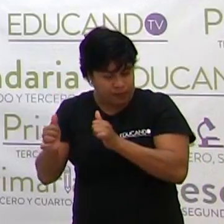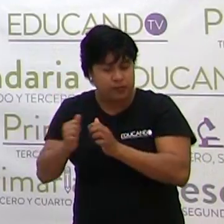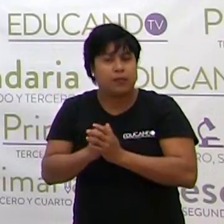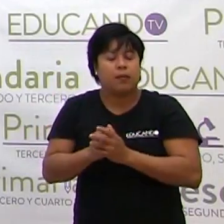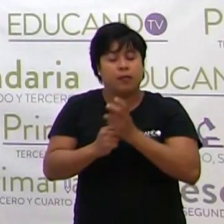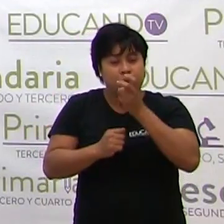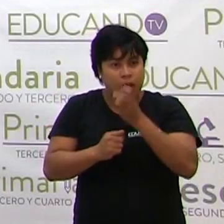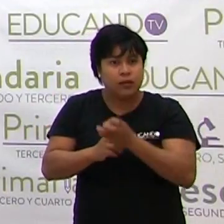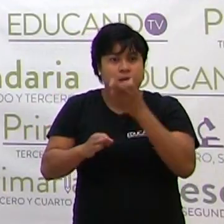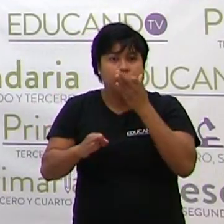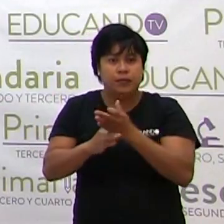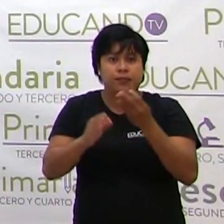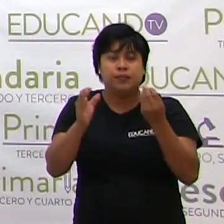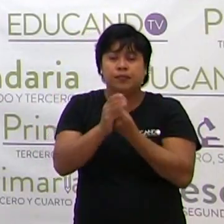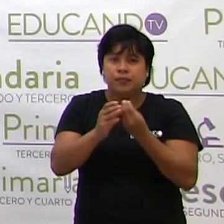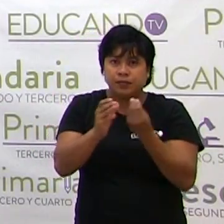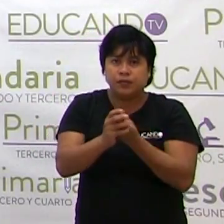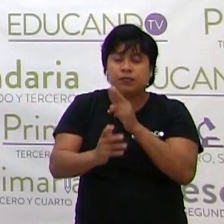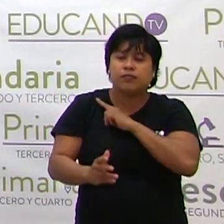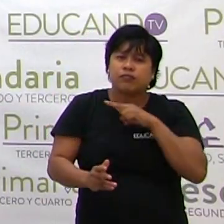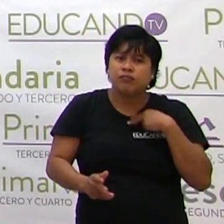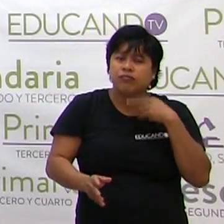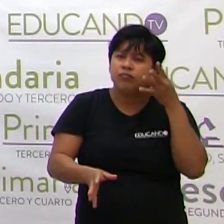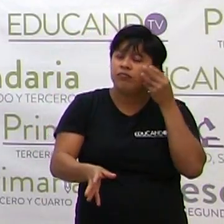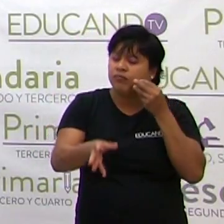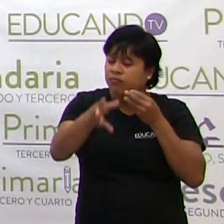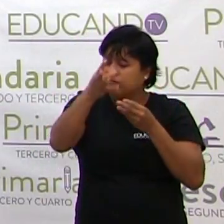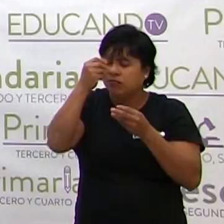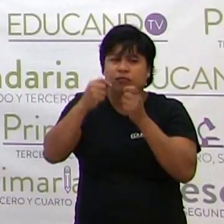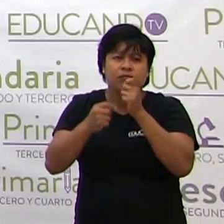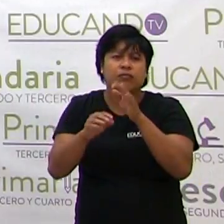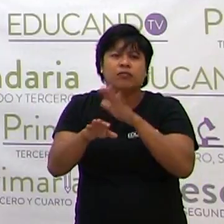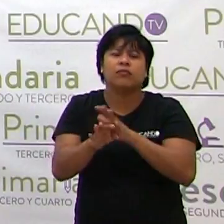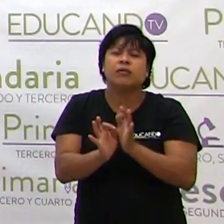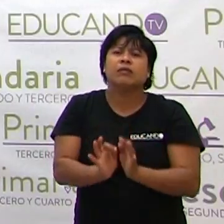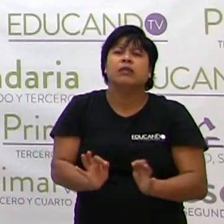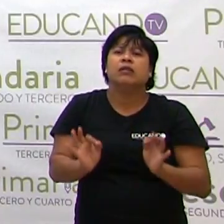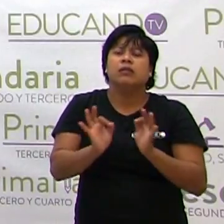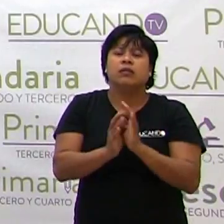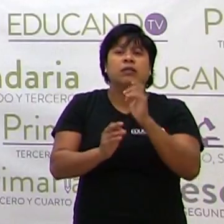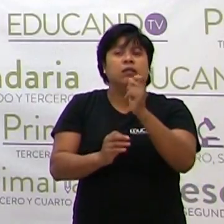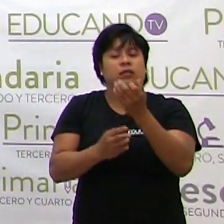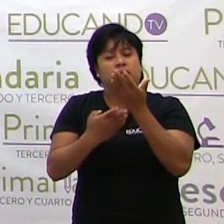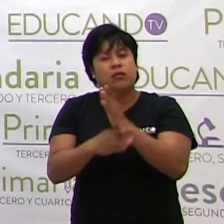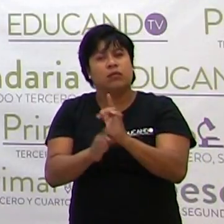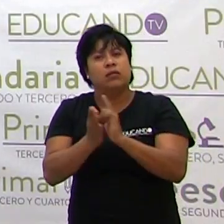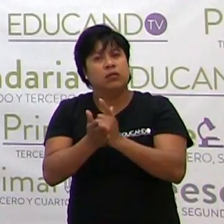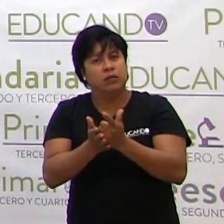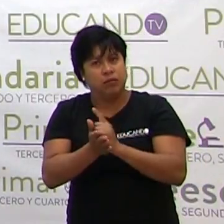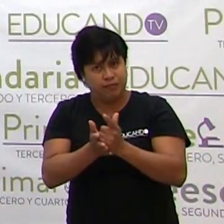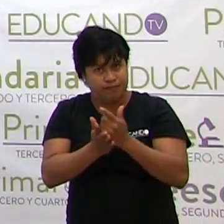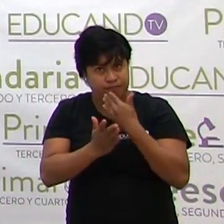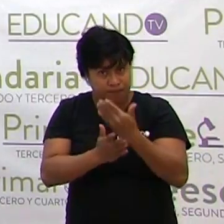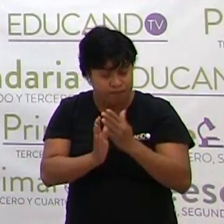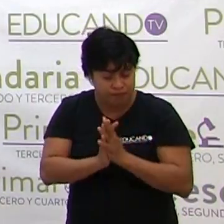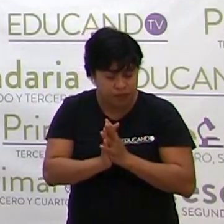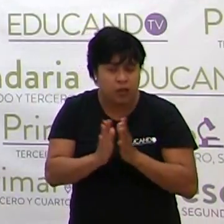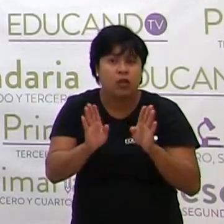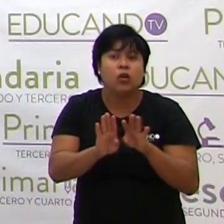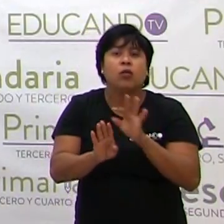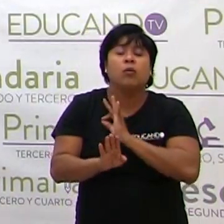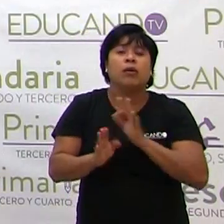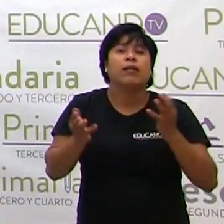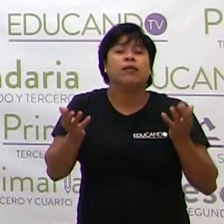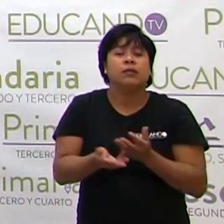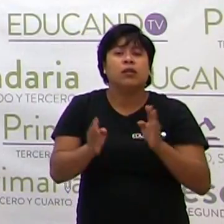Durante esta sesión hemos aprendido lo más importante de los libros. Bien, cómo